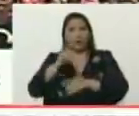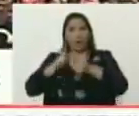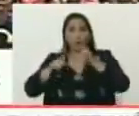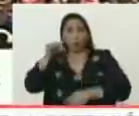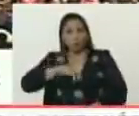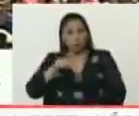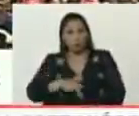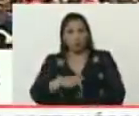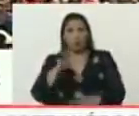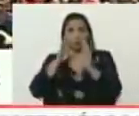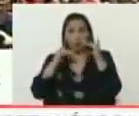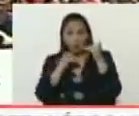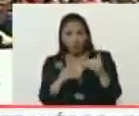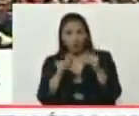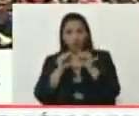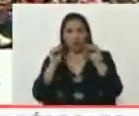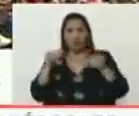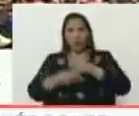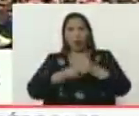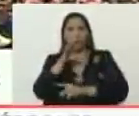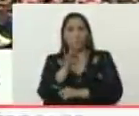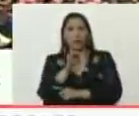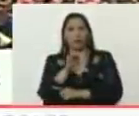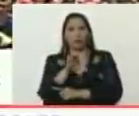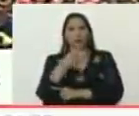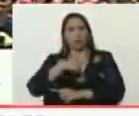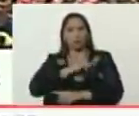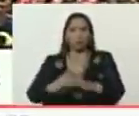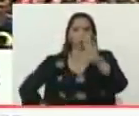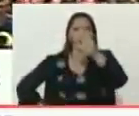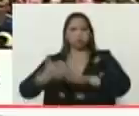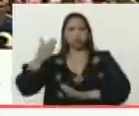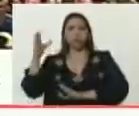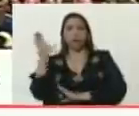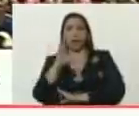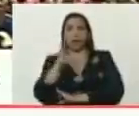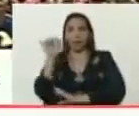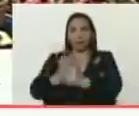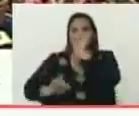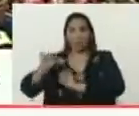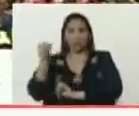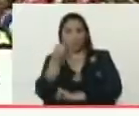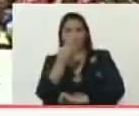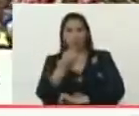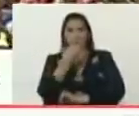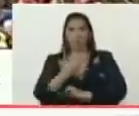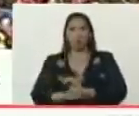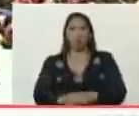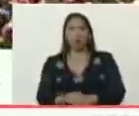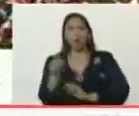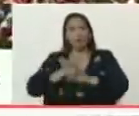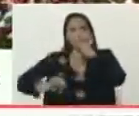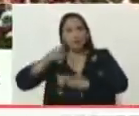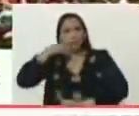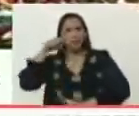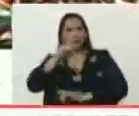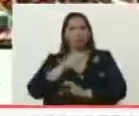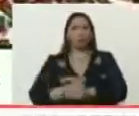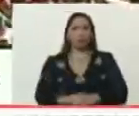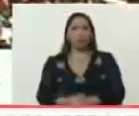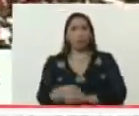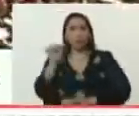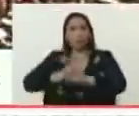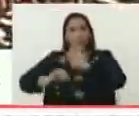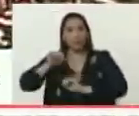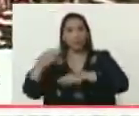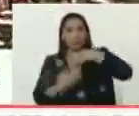llamado que le haga la patria y nos iremos todos a Caracas a defender el Palacio de Miraflores, a defender a Nicolás Maduro, a defender